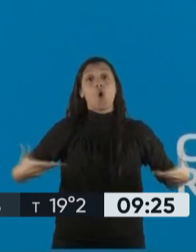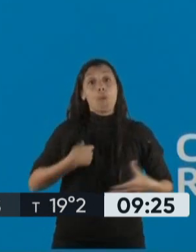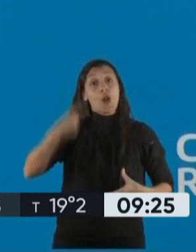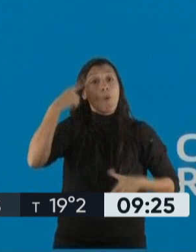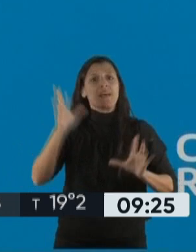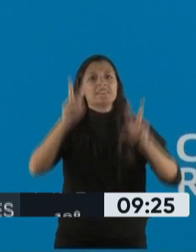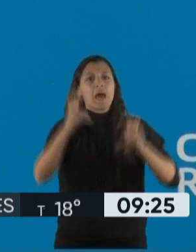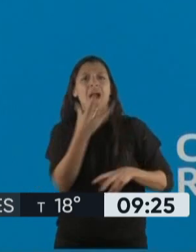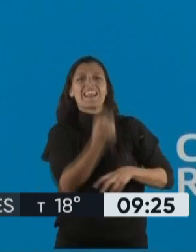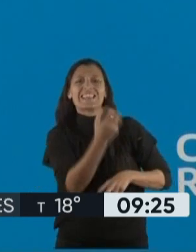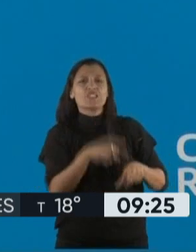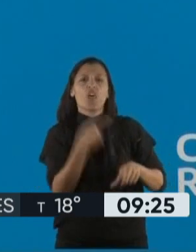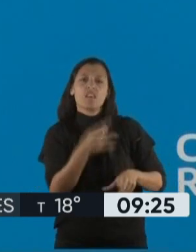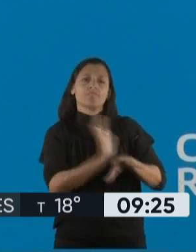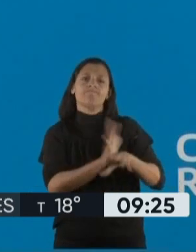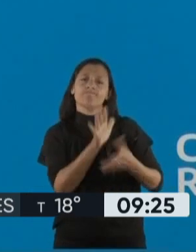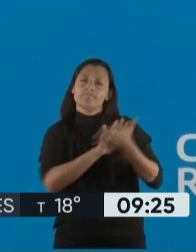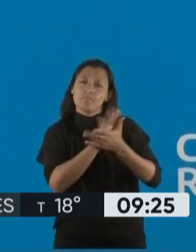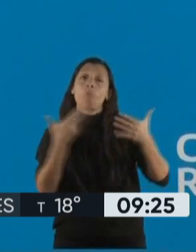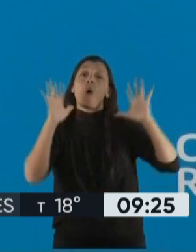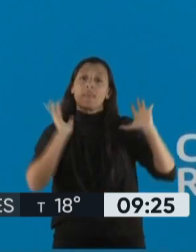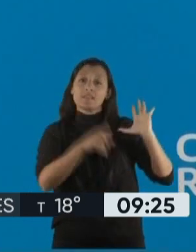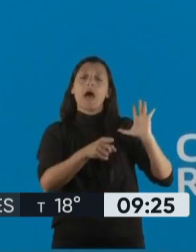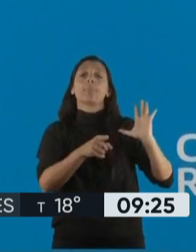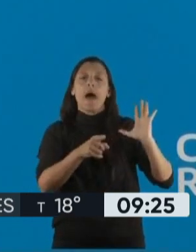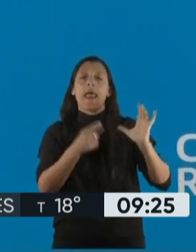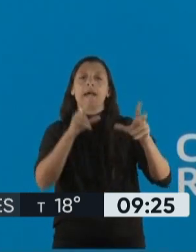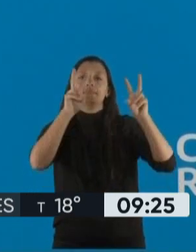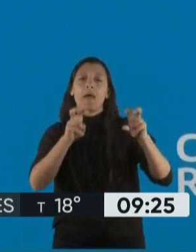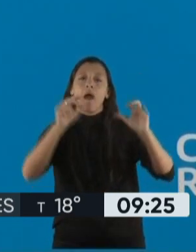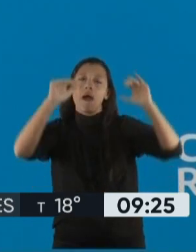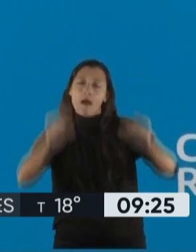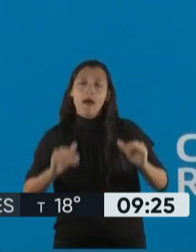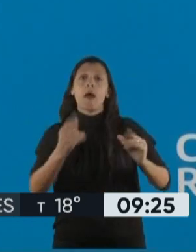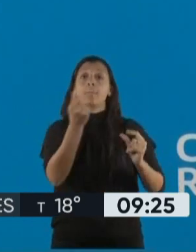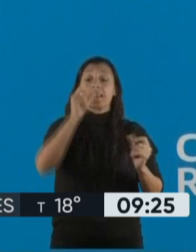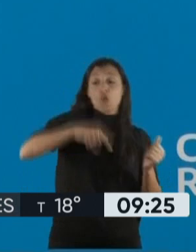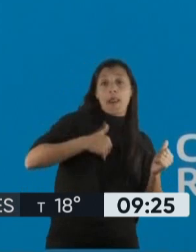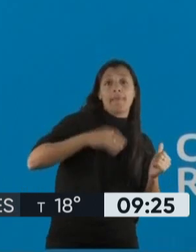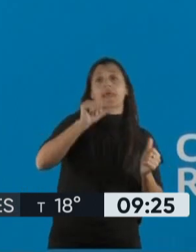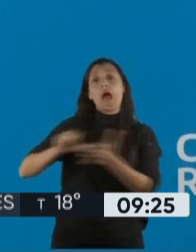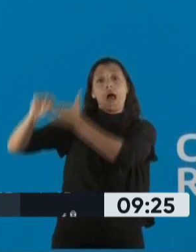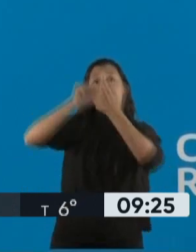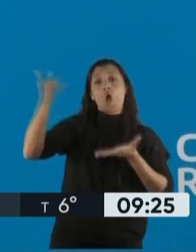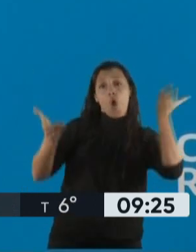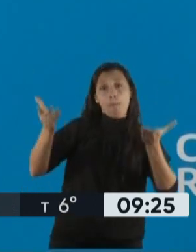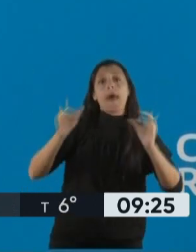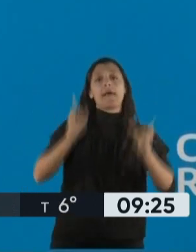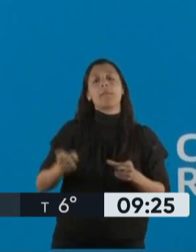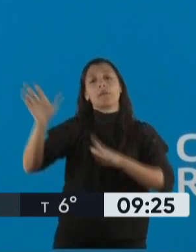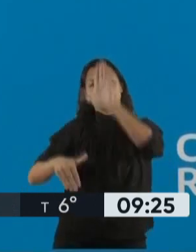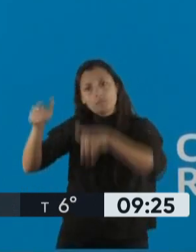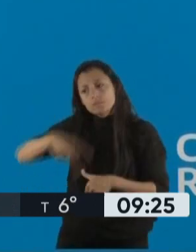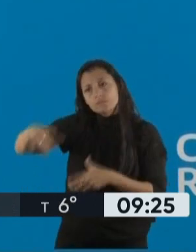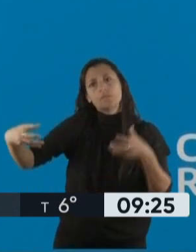son una de las herramientas adecuadas en este momento para desacoplar los precios nacionales de los internacionales y convoca a la oposición a que revea